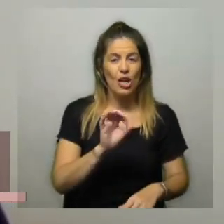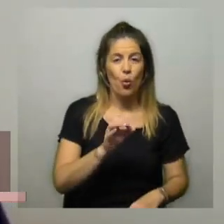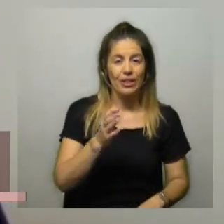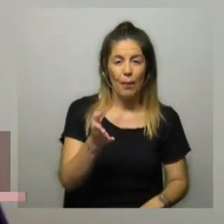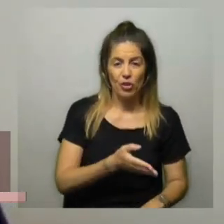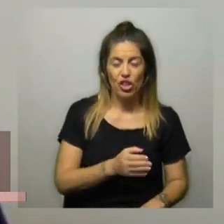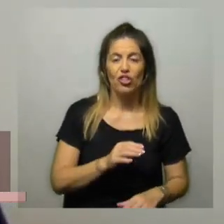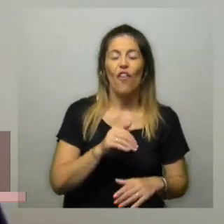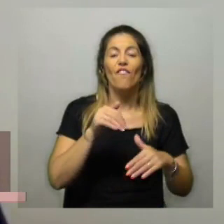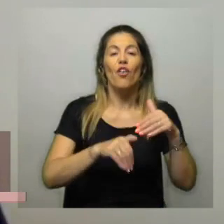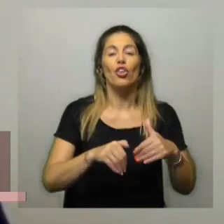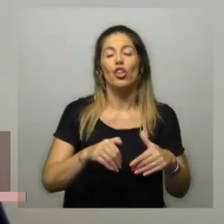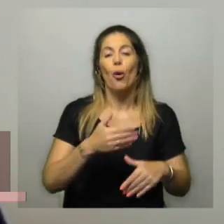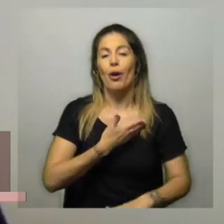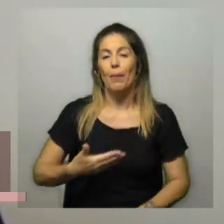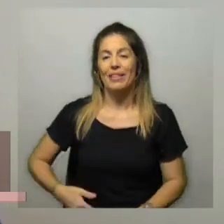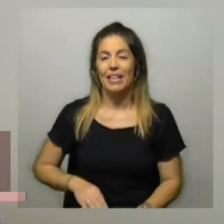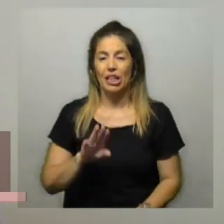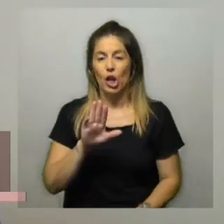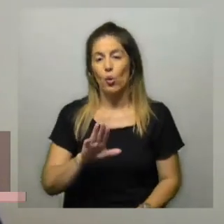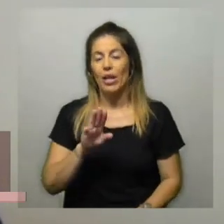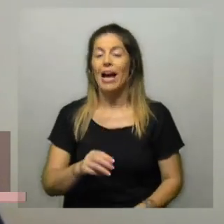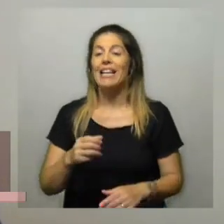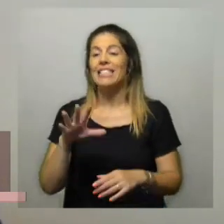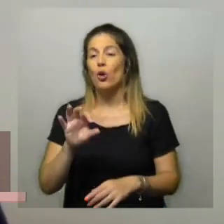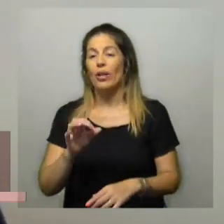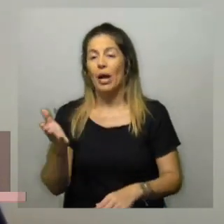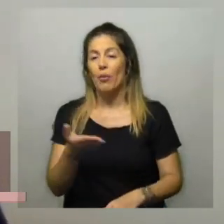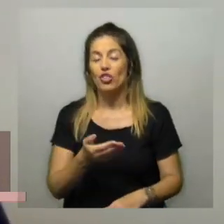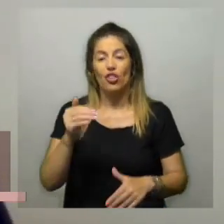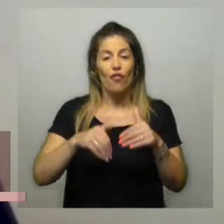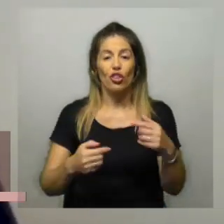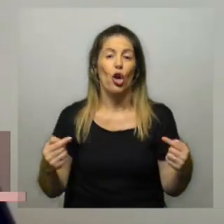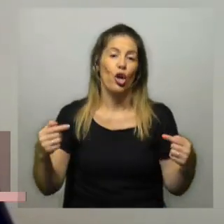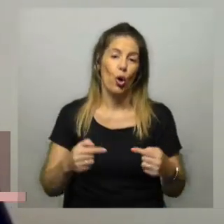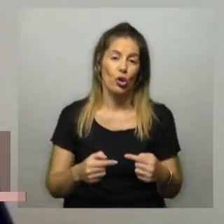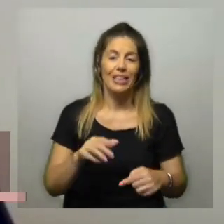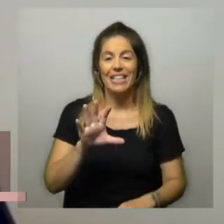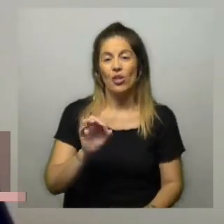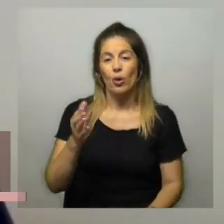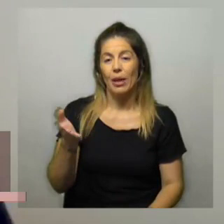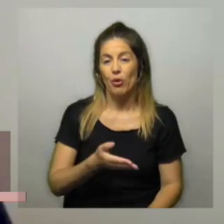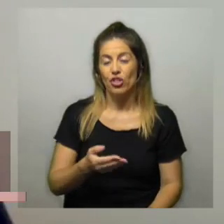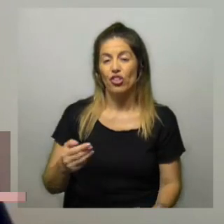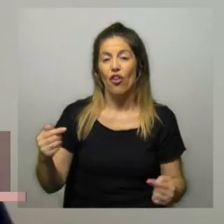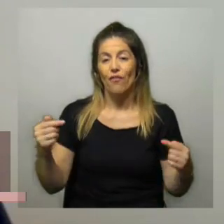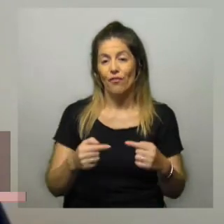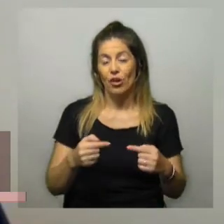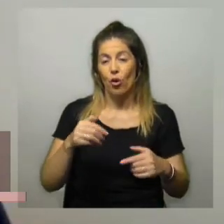Lula, 50% del país votó en contra del presidente Lula, y ese 50% que votó en contra, una gran parte de